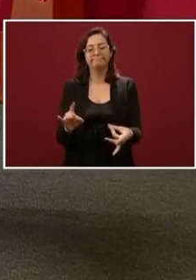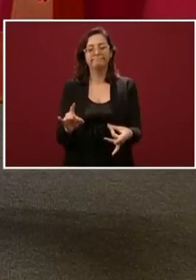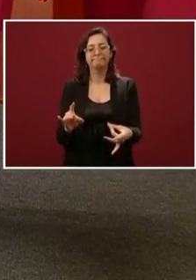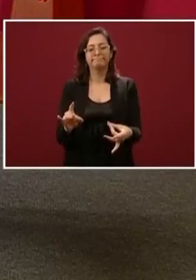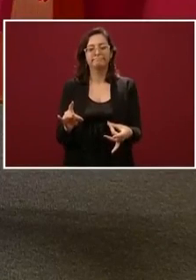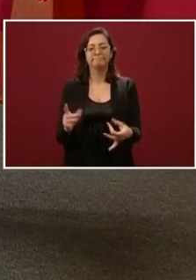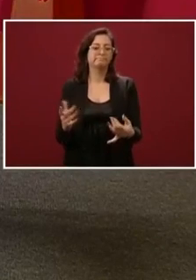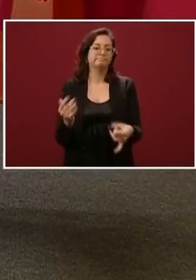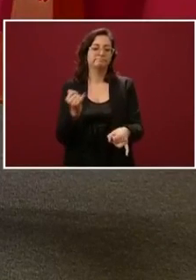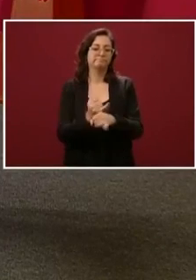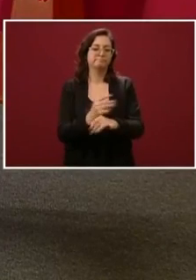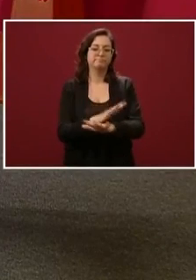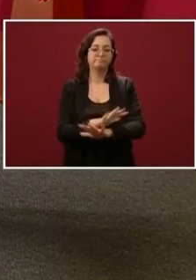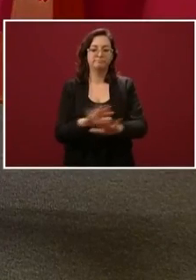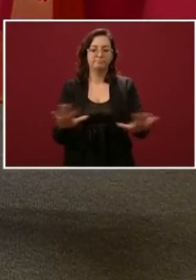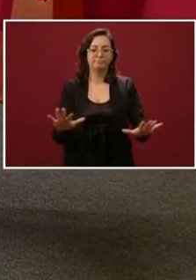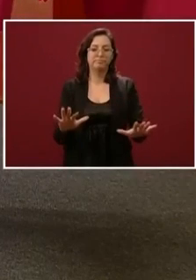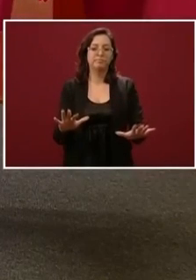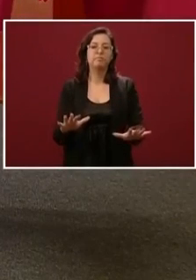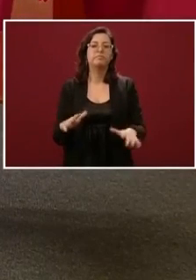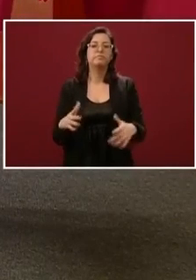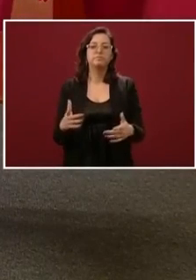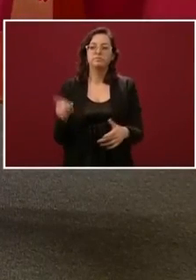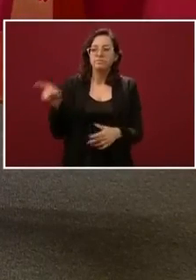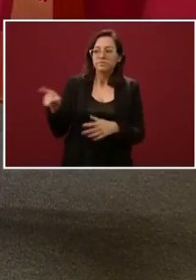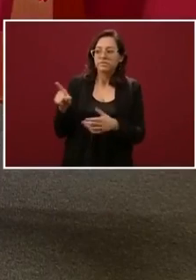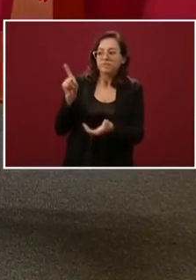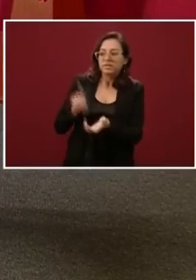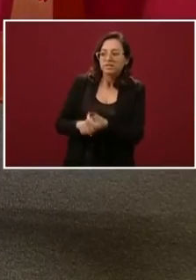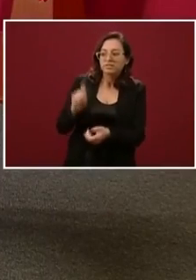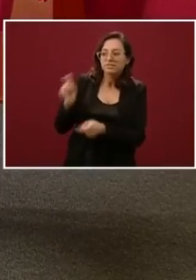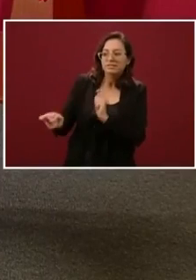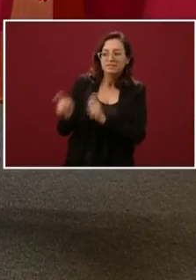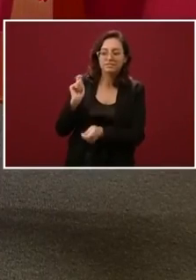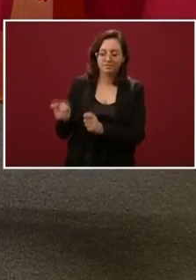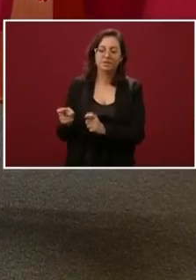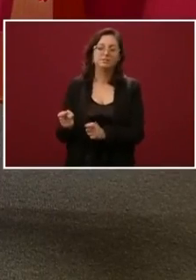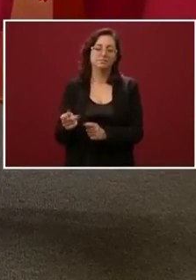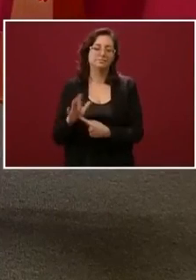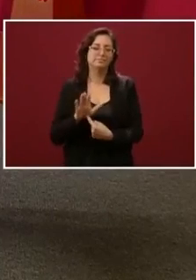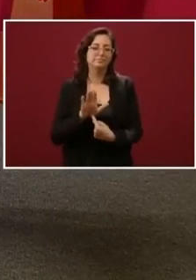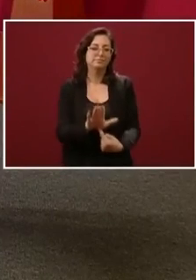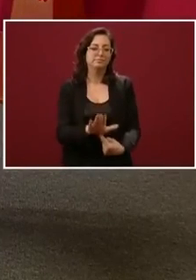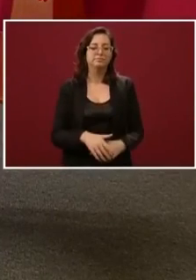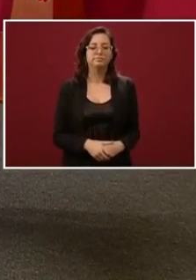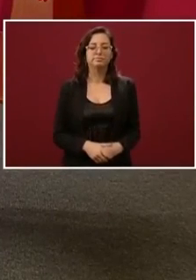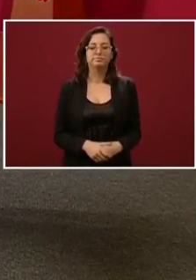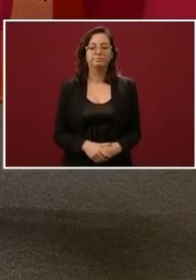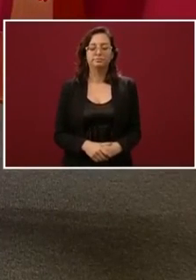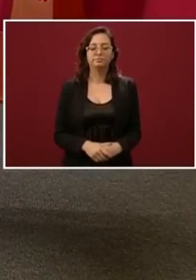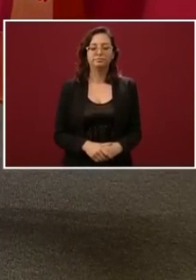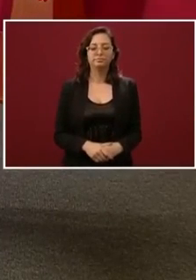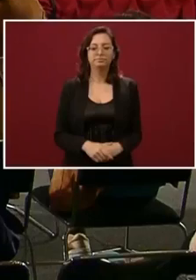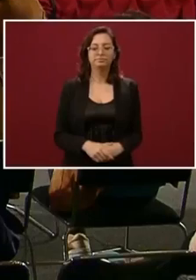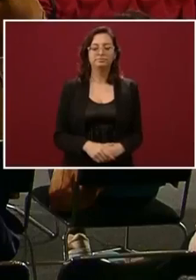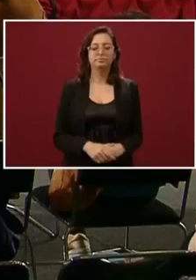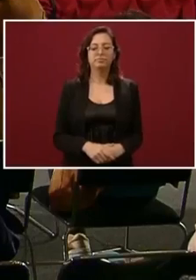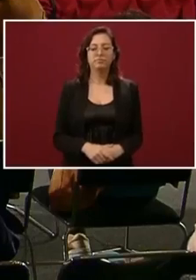transmitir la información de lo que se llevó a cabo en la sesión correspondiente y en un momento más